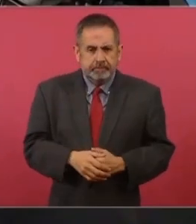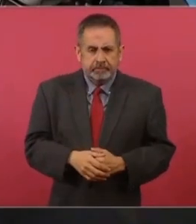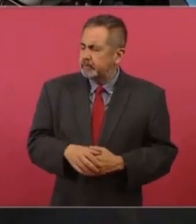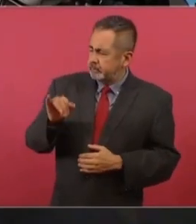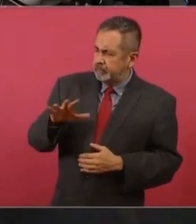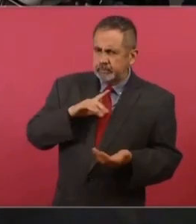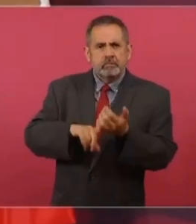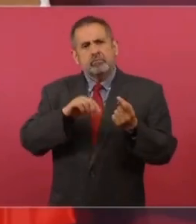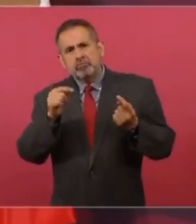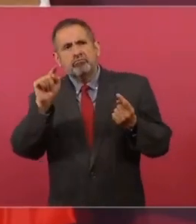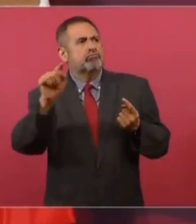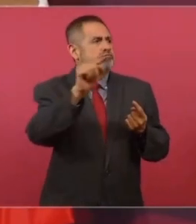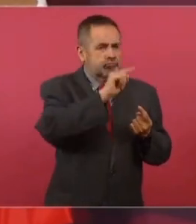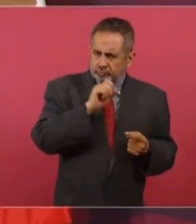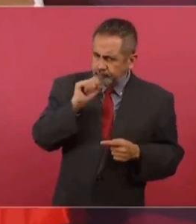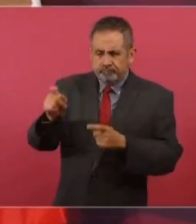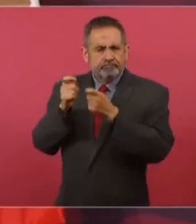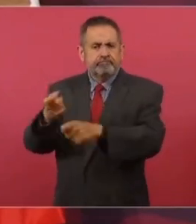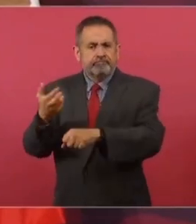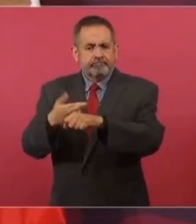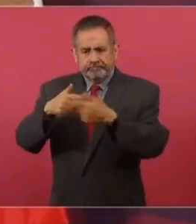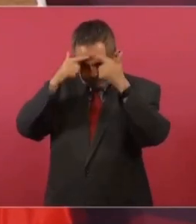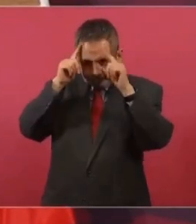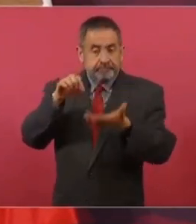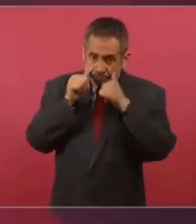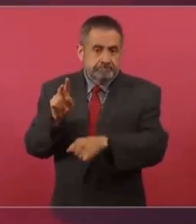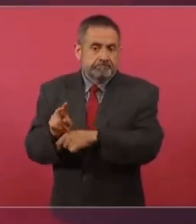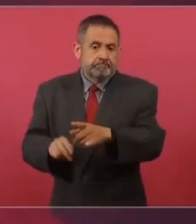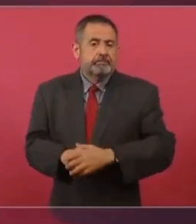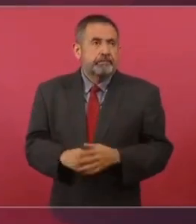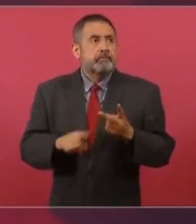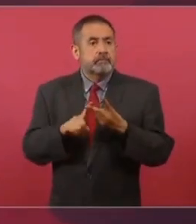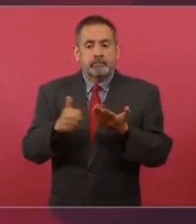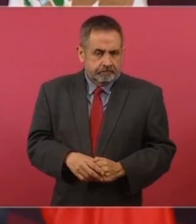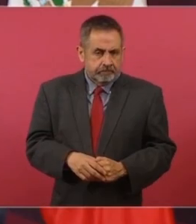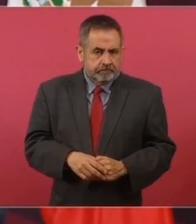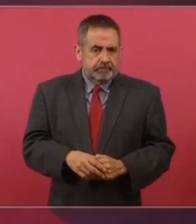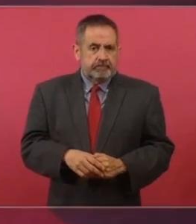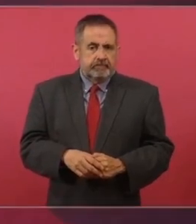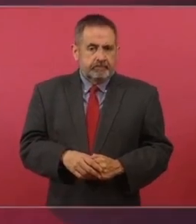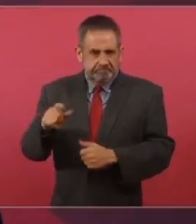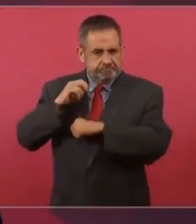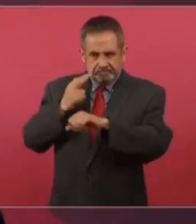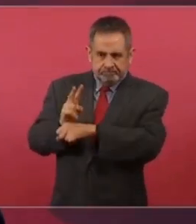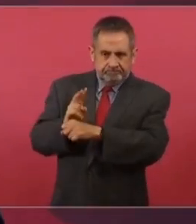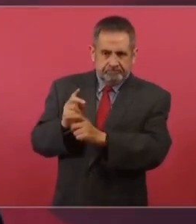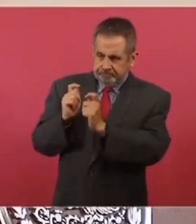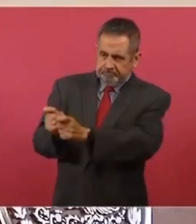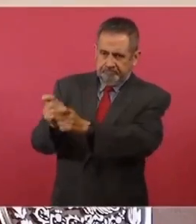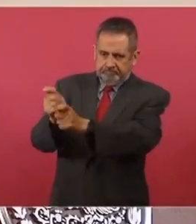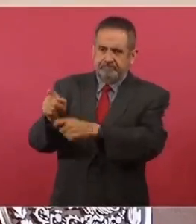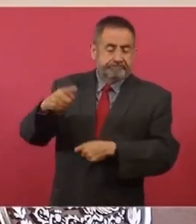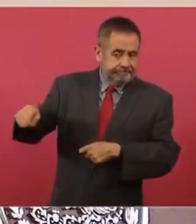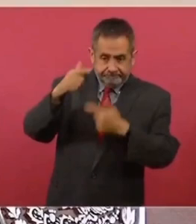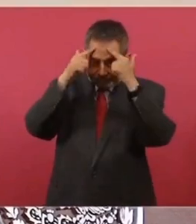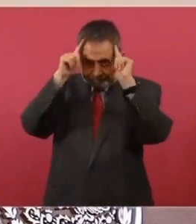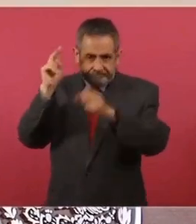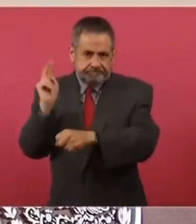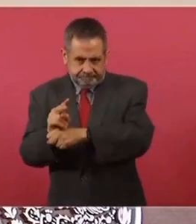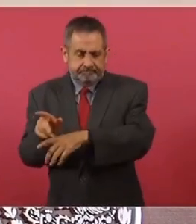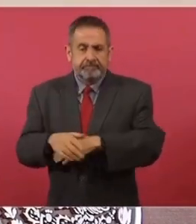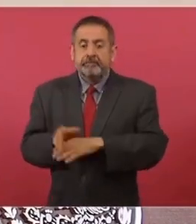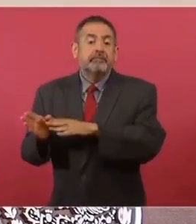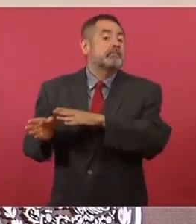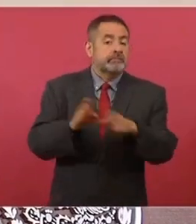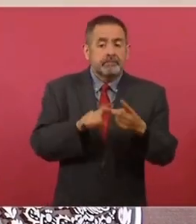otros aeropuertos también va a manejar la Secretaría de Marina. Por ejemplo, el de Ciudad del Carmen, el de Ciudad Obregón, Guaymas, esos aeropuertos van a estar manejados por Marina. Y